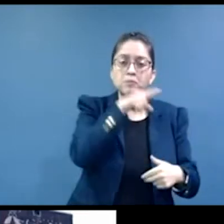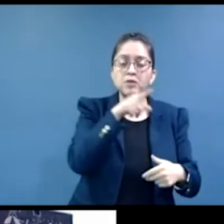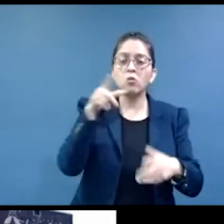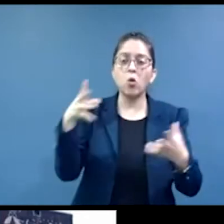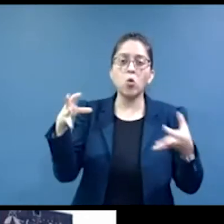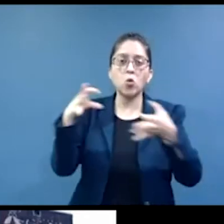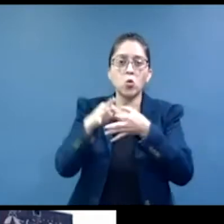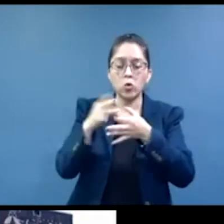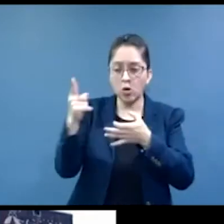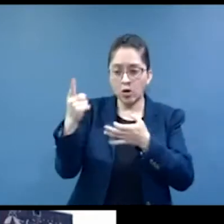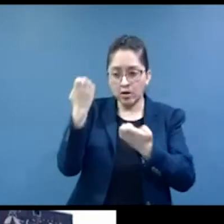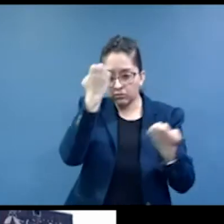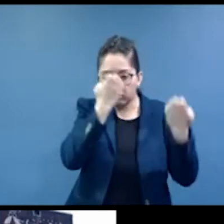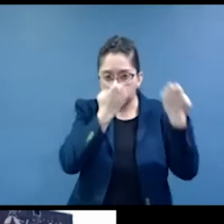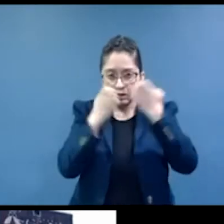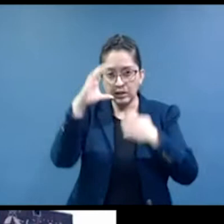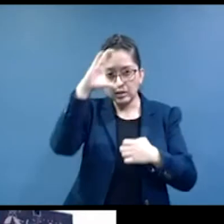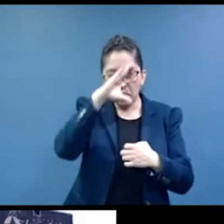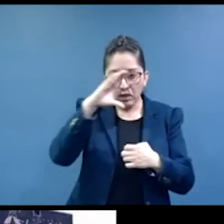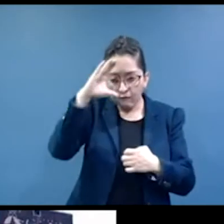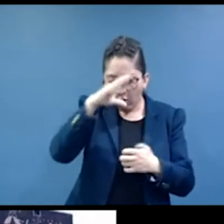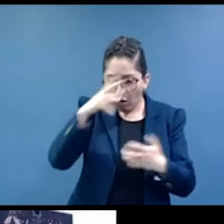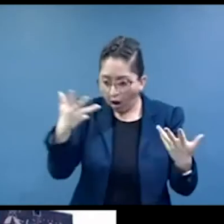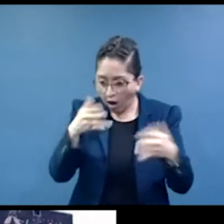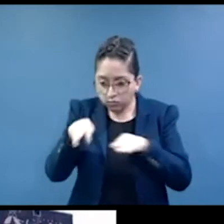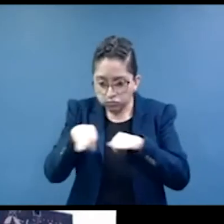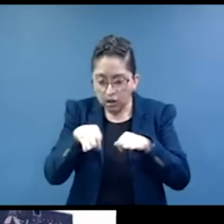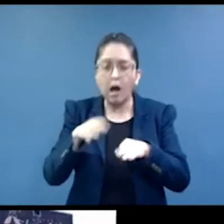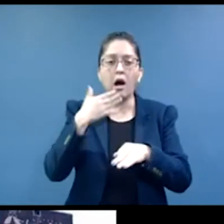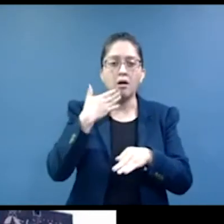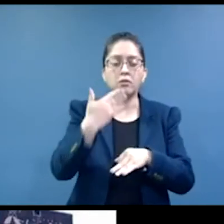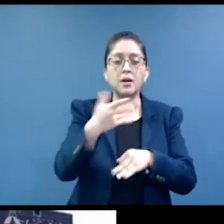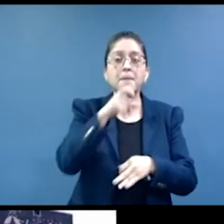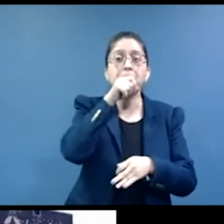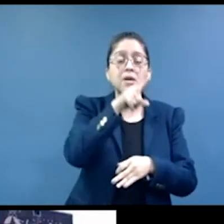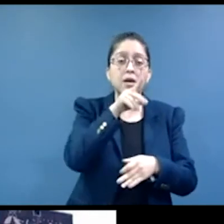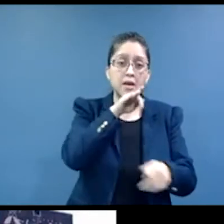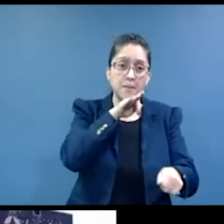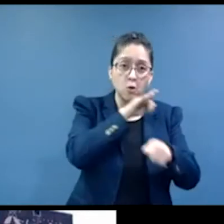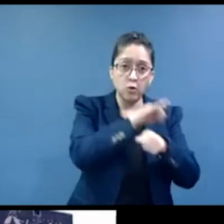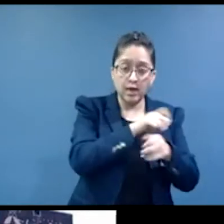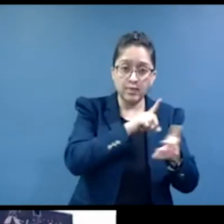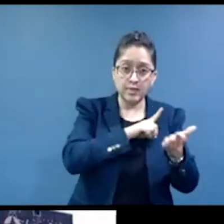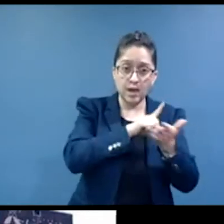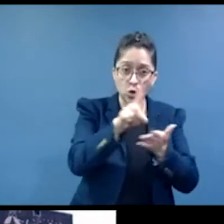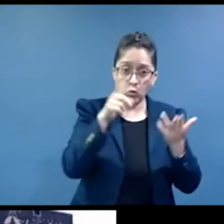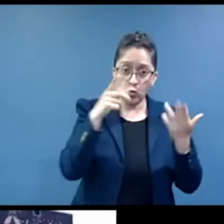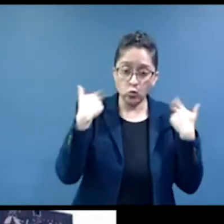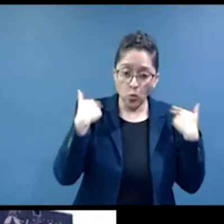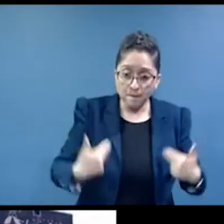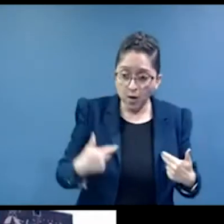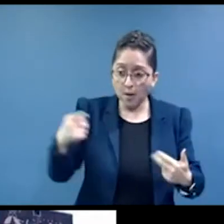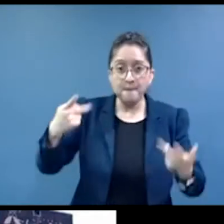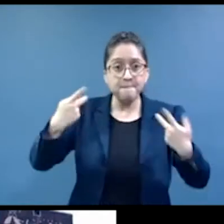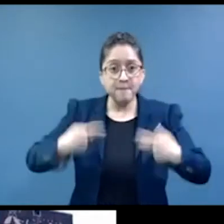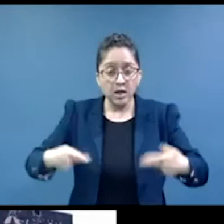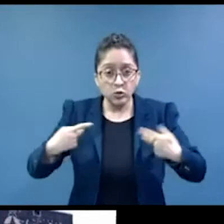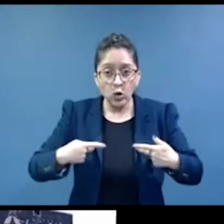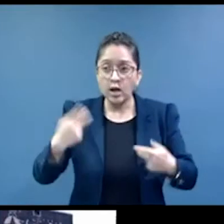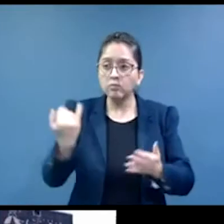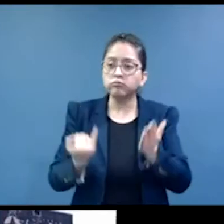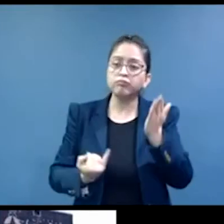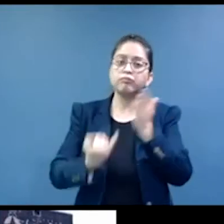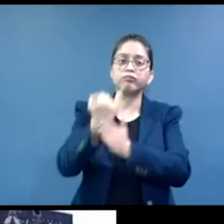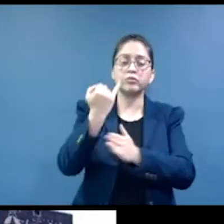principal interés siempre ha sido que se protejan los derechos de las personas involucradas en estos procedimientos. Sin embargo, bueno, pues